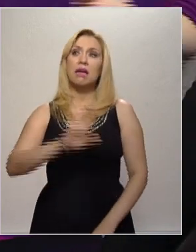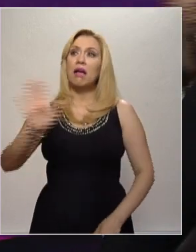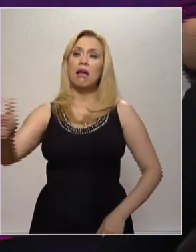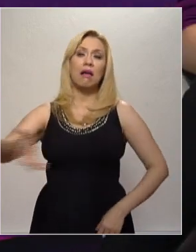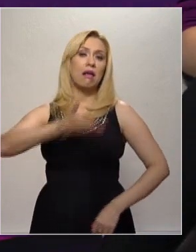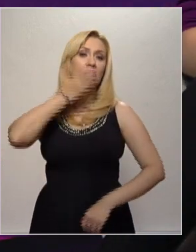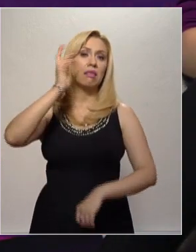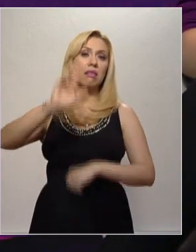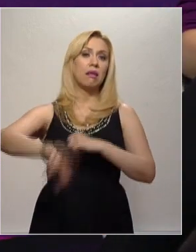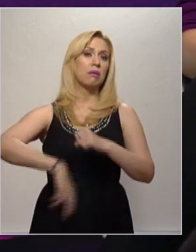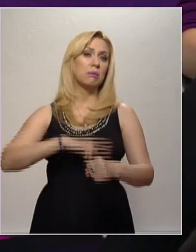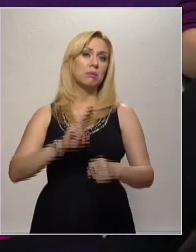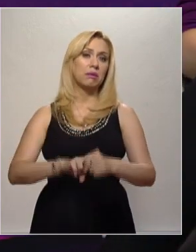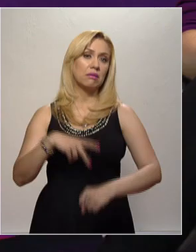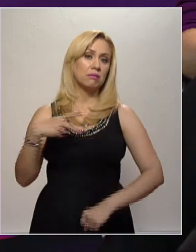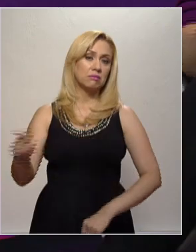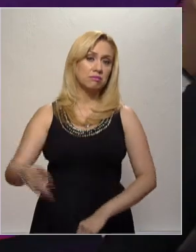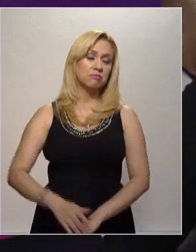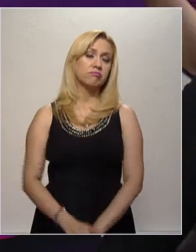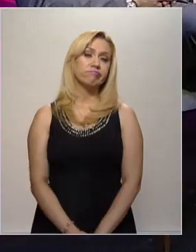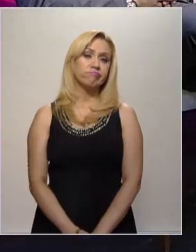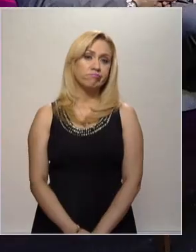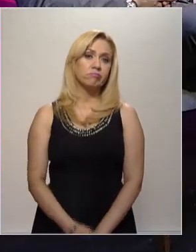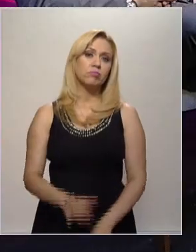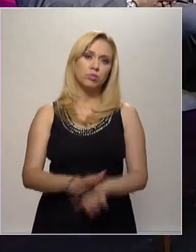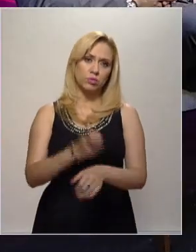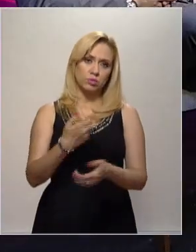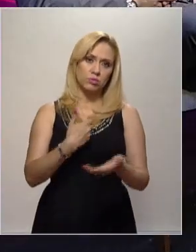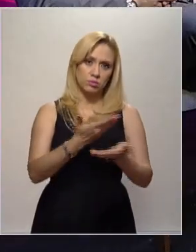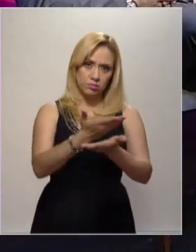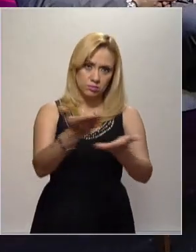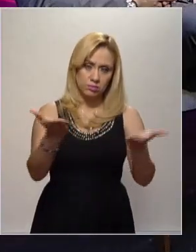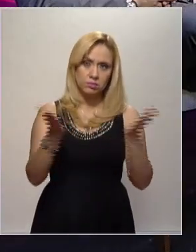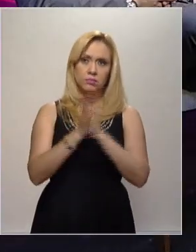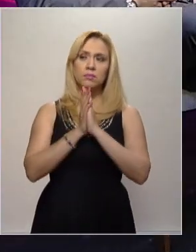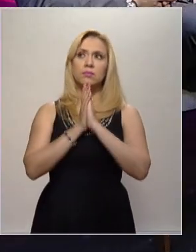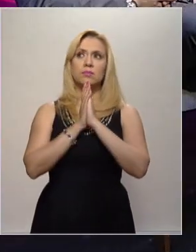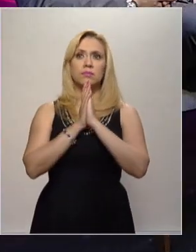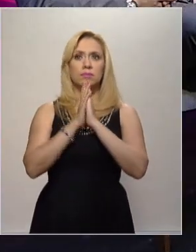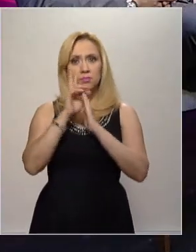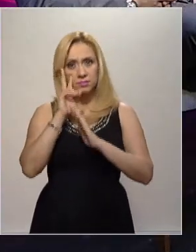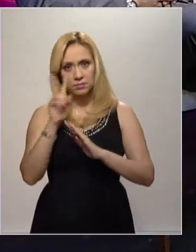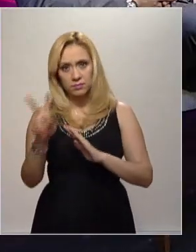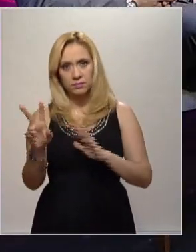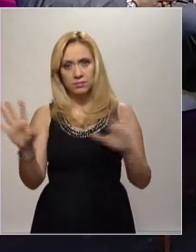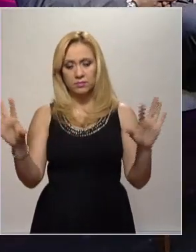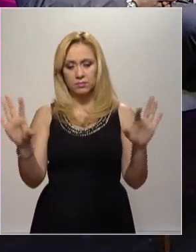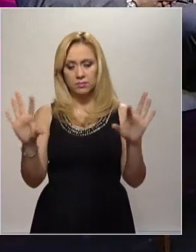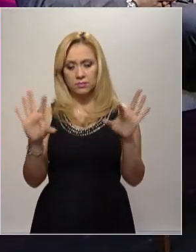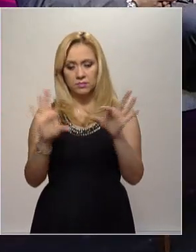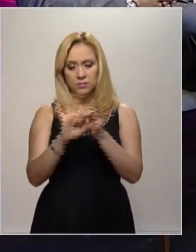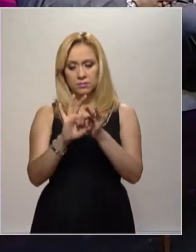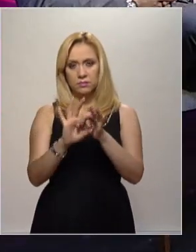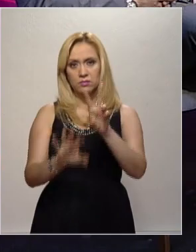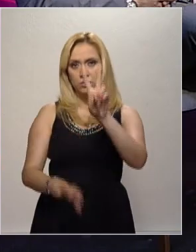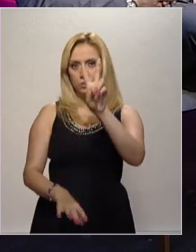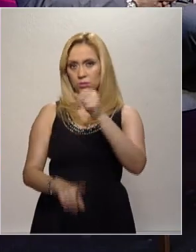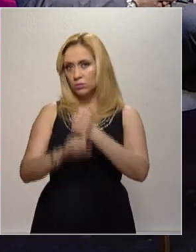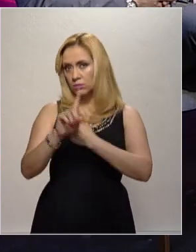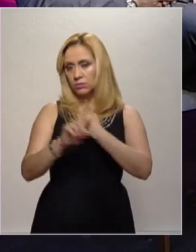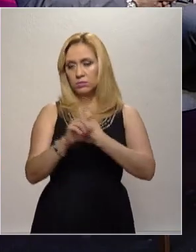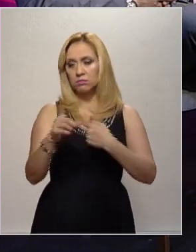natural que se comporten de esa manera con pacientes. Entonces mi invitación como conclusión sería ver articulados estos dos fenómenos porque no